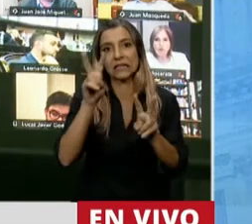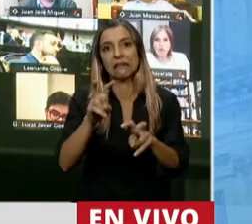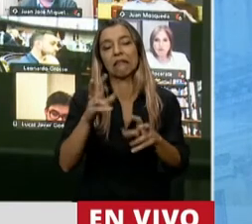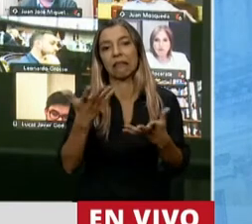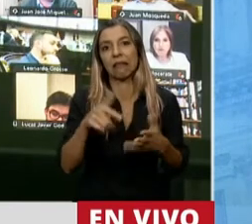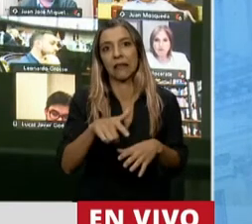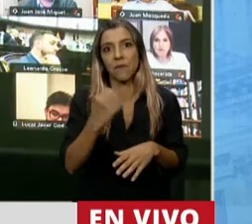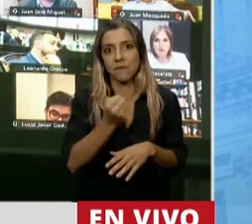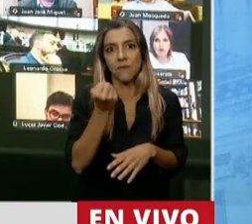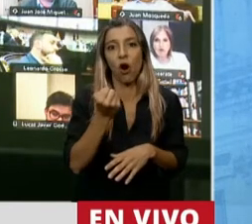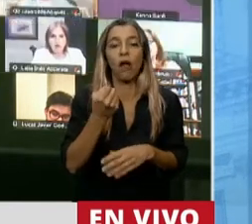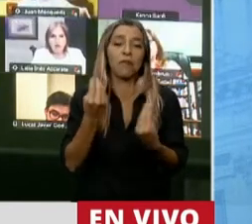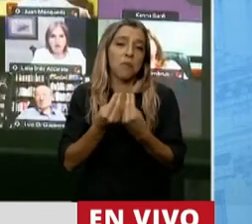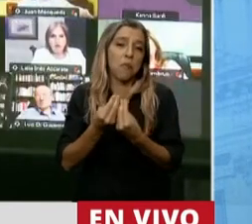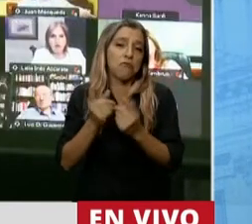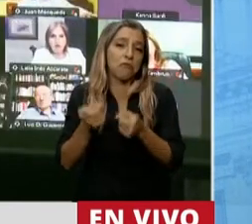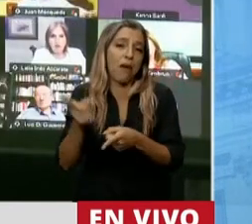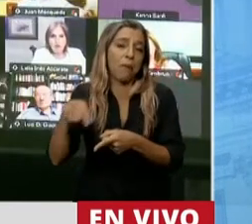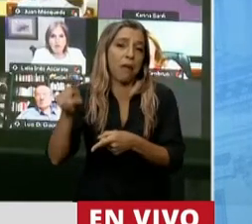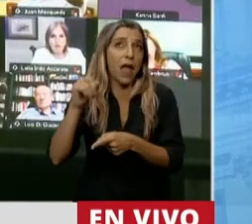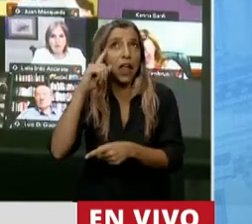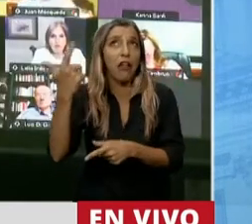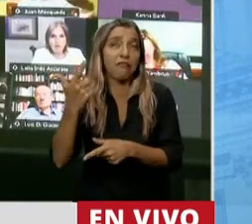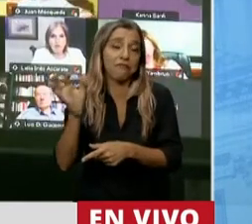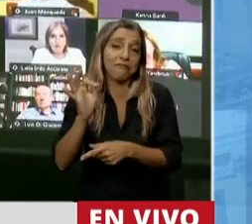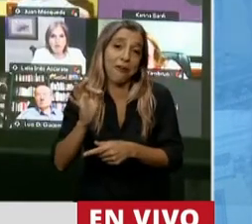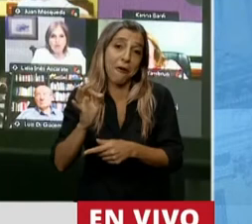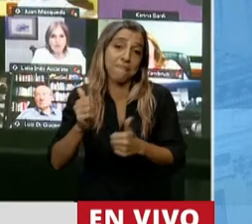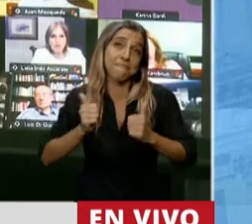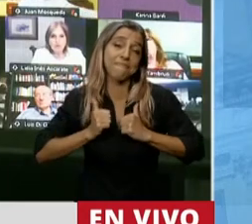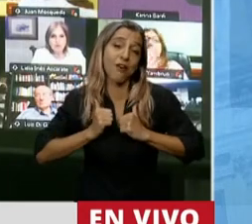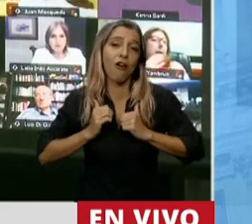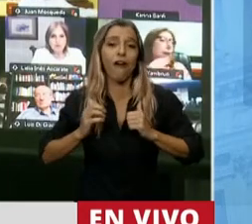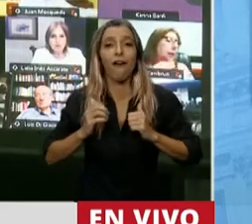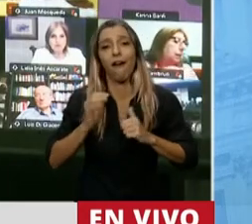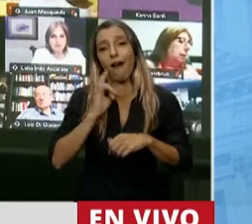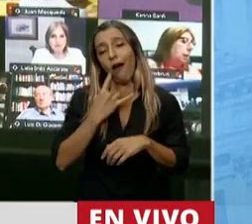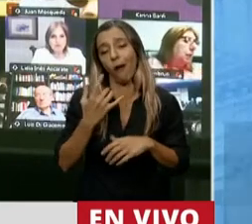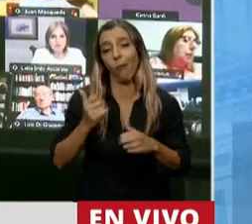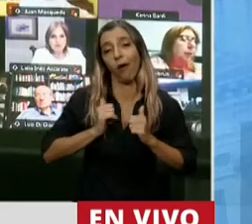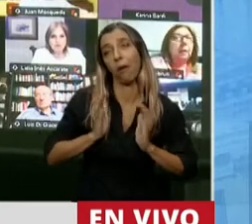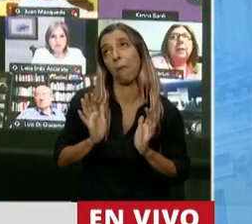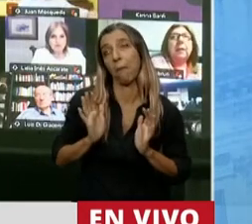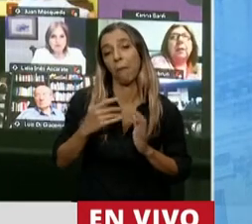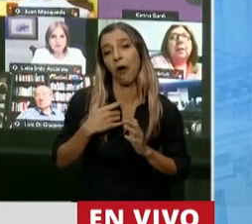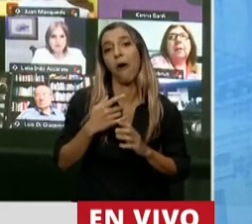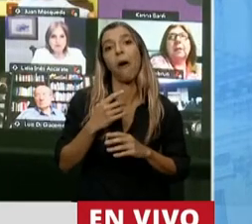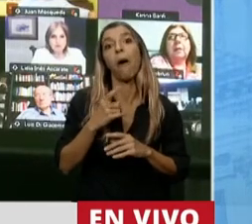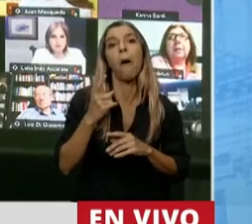cómoda, oportunista, ¿no? Digamos, elegir no ver los problemas ambientales